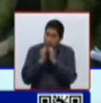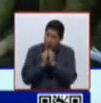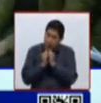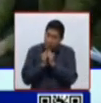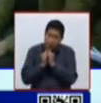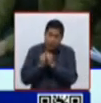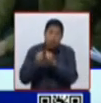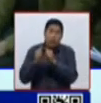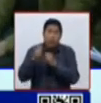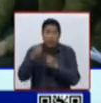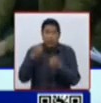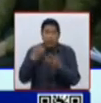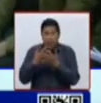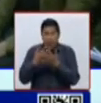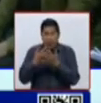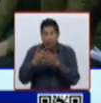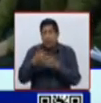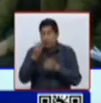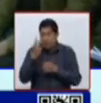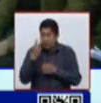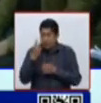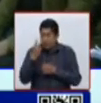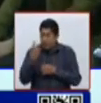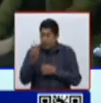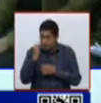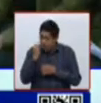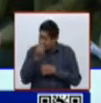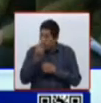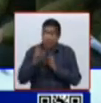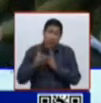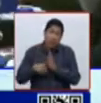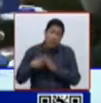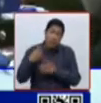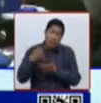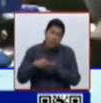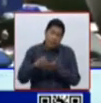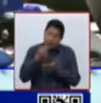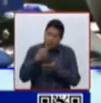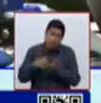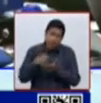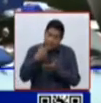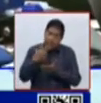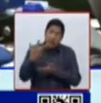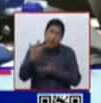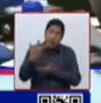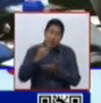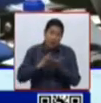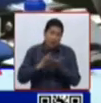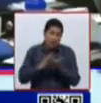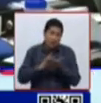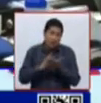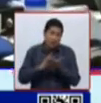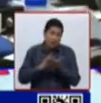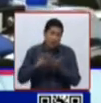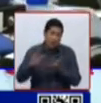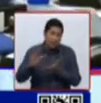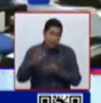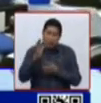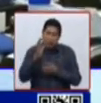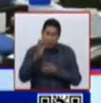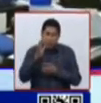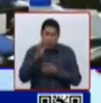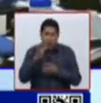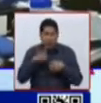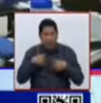de Miraflores, ha señalado que luego de tomar 3 medicamentos, su señora madre estaba